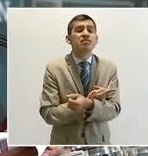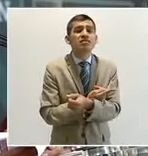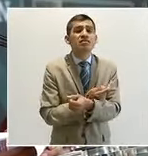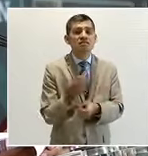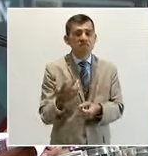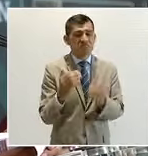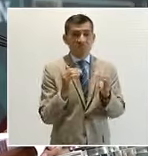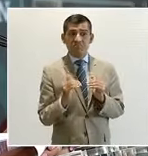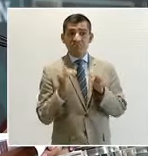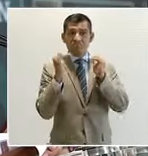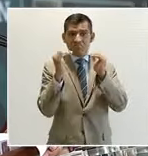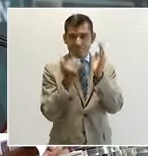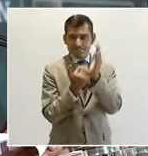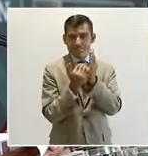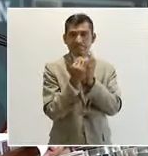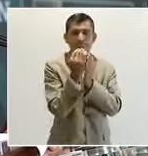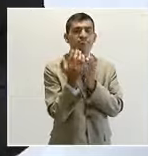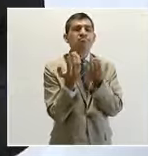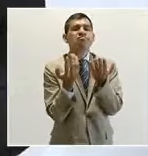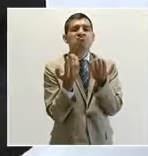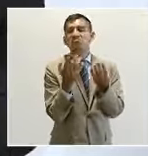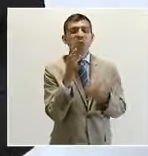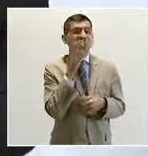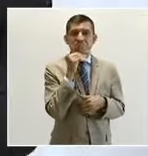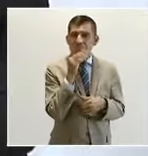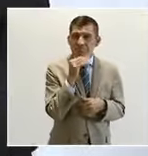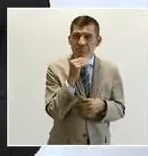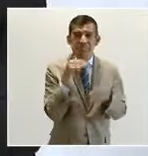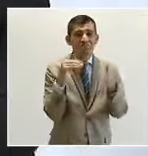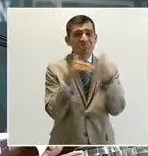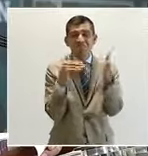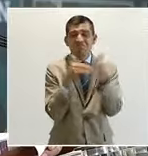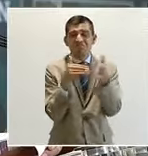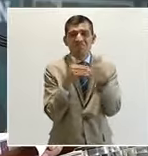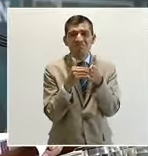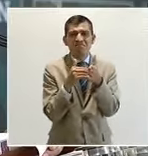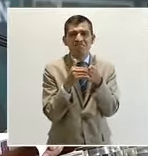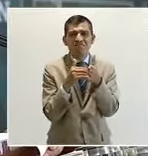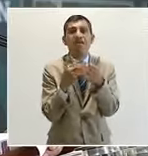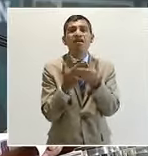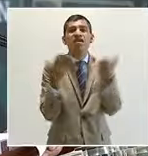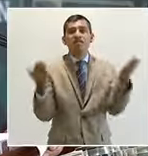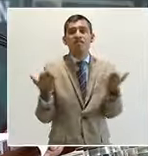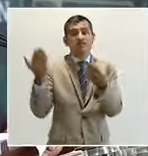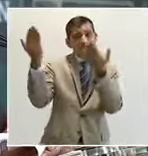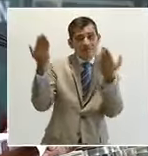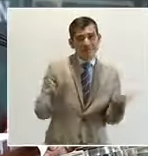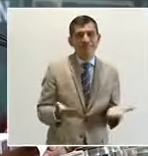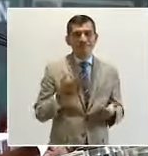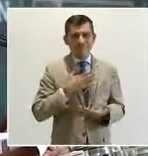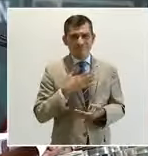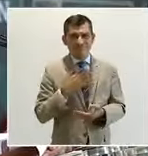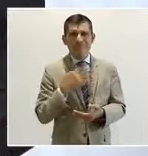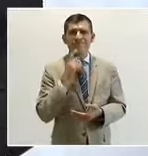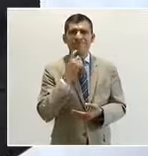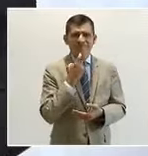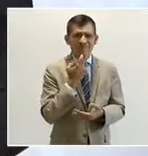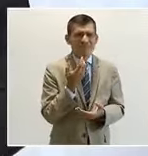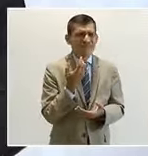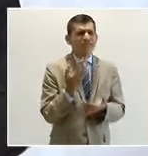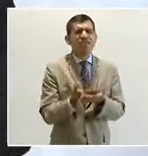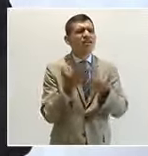superarse y no solo eso pasó el tiempo llegamos nosotros y resulta que ahora